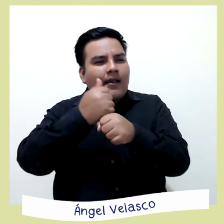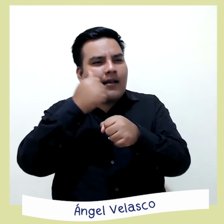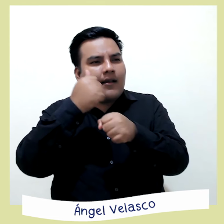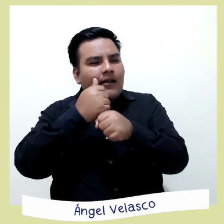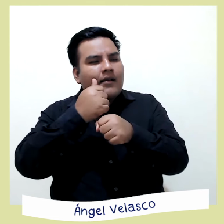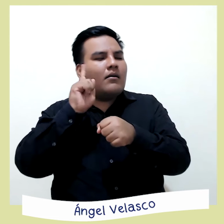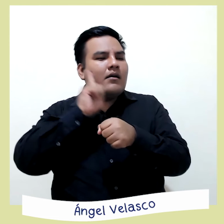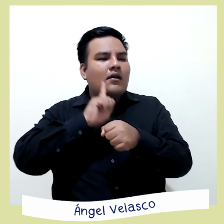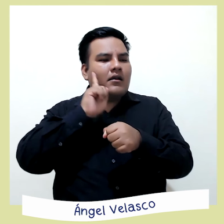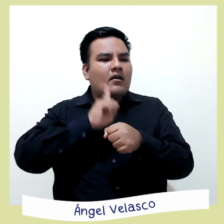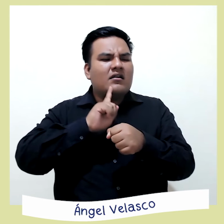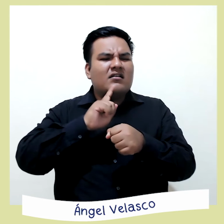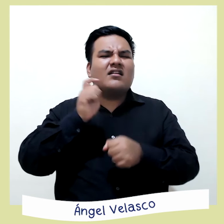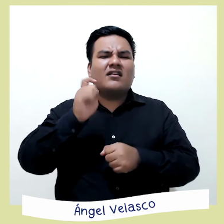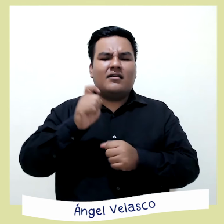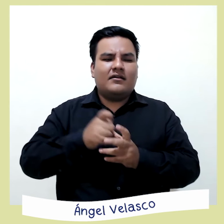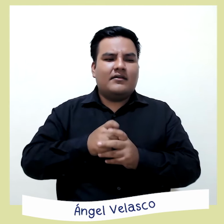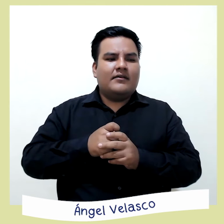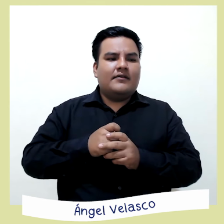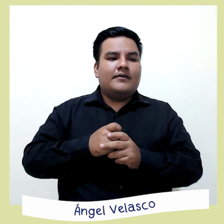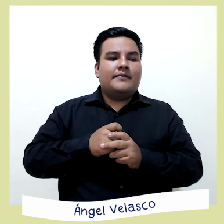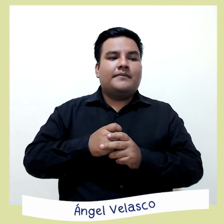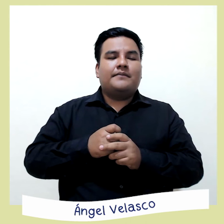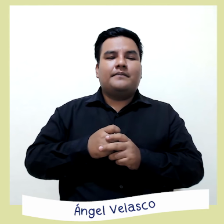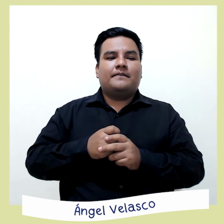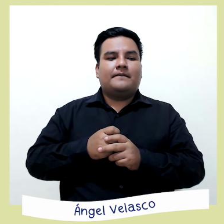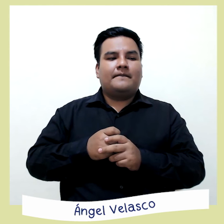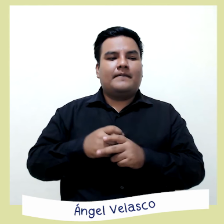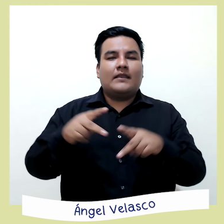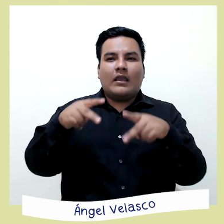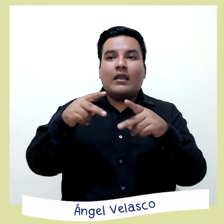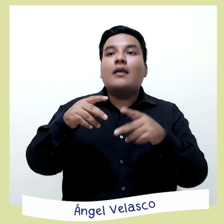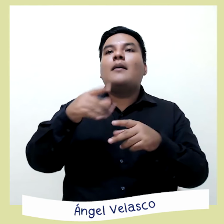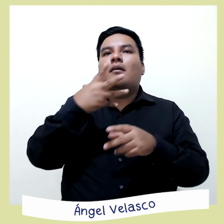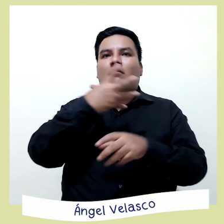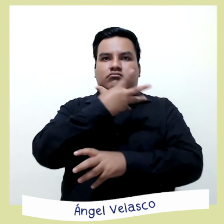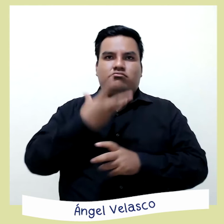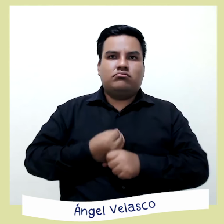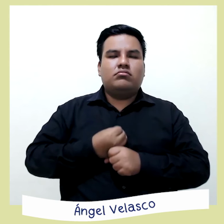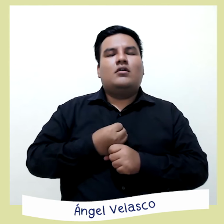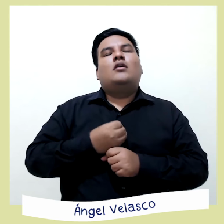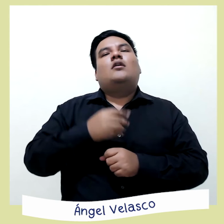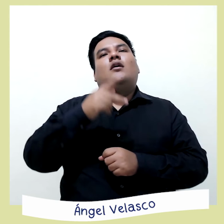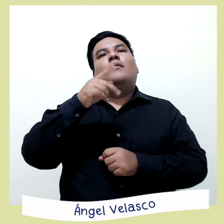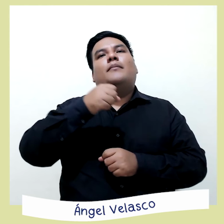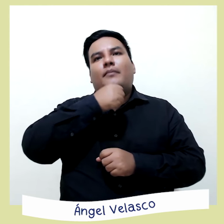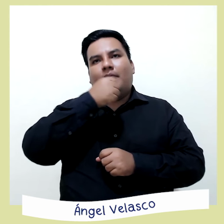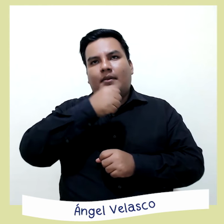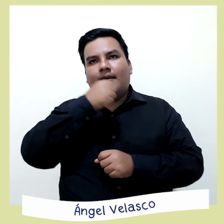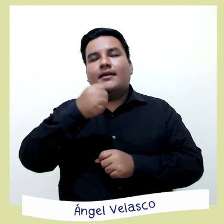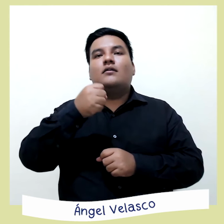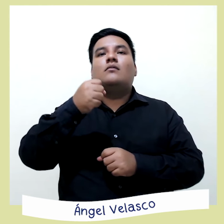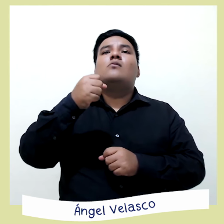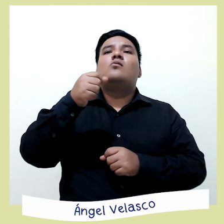se va a llamar Abre el Ropero Abuelita. Y Abre el Ropero Abuelita es invitar a todas